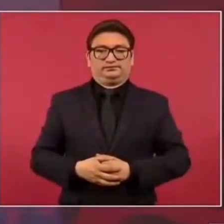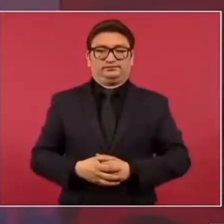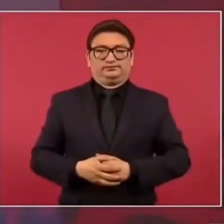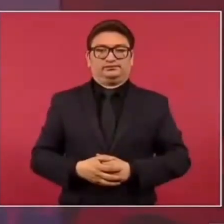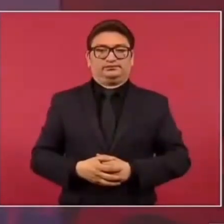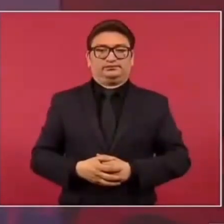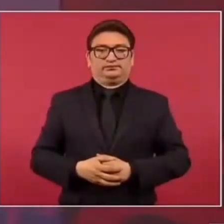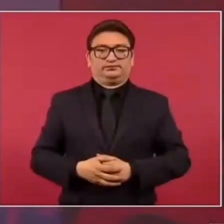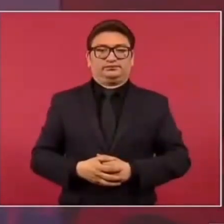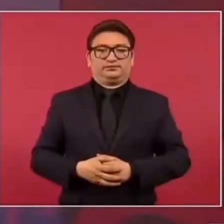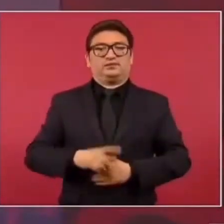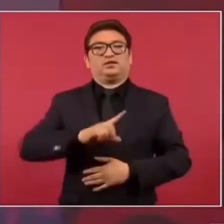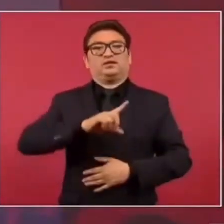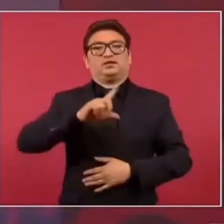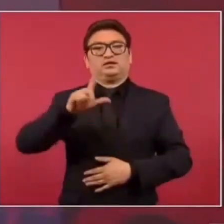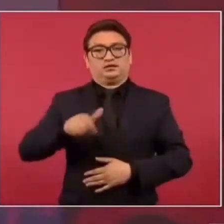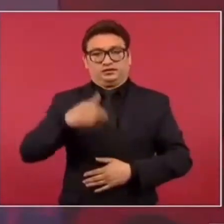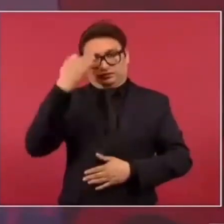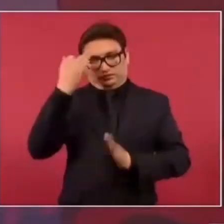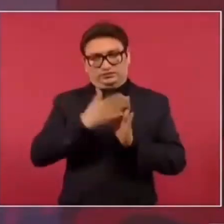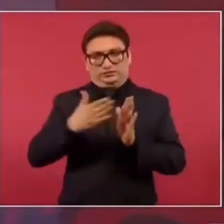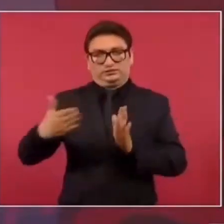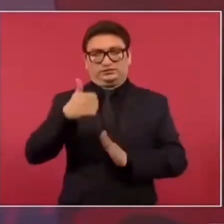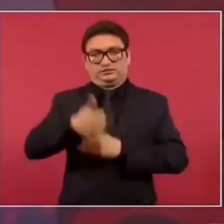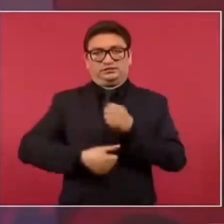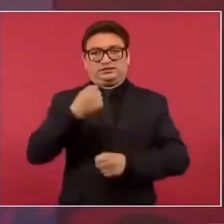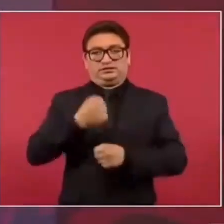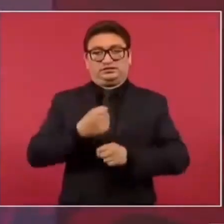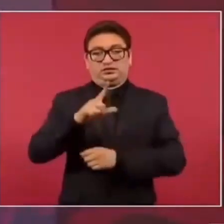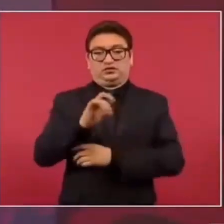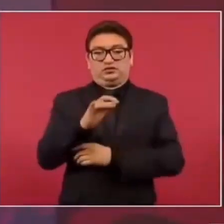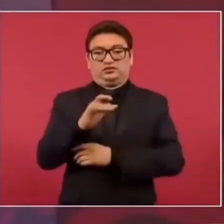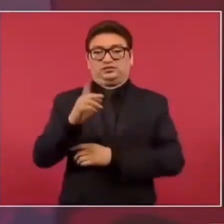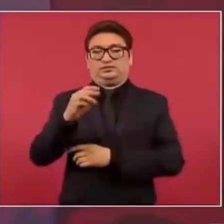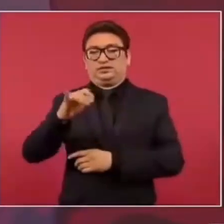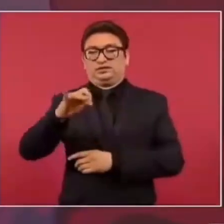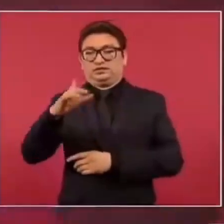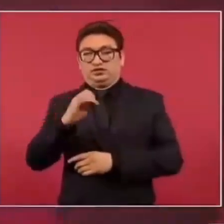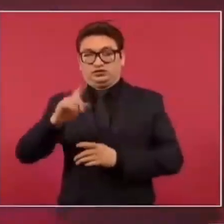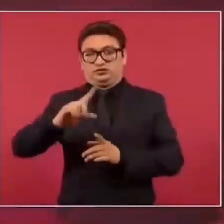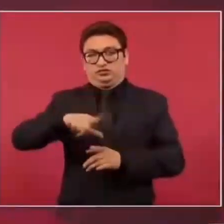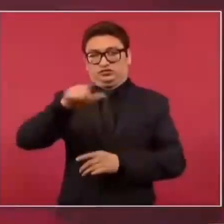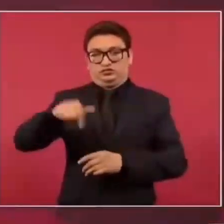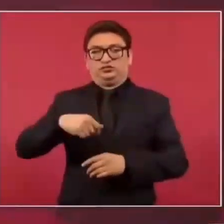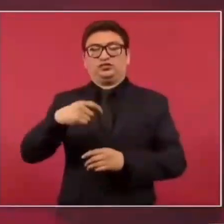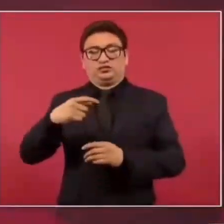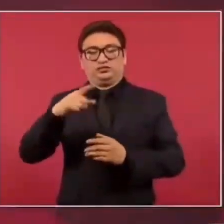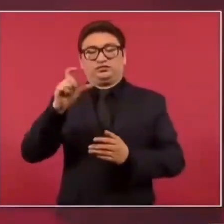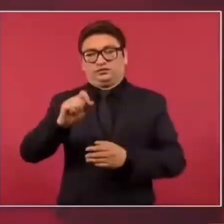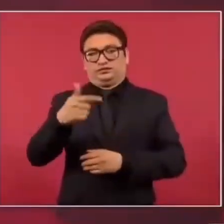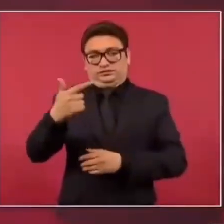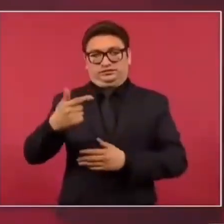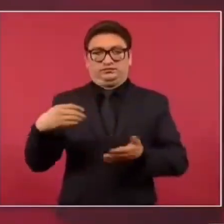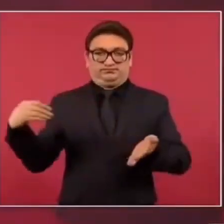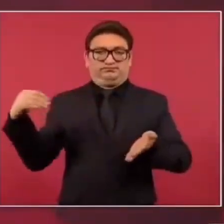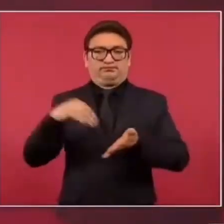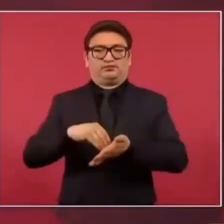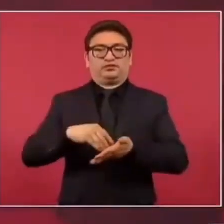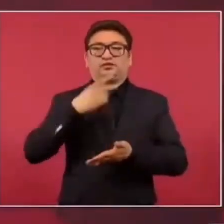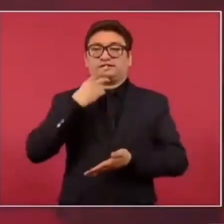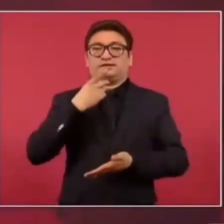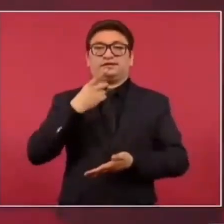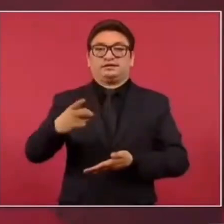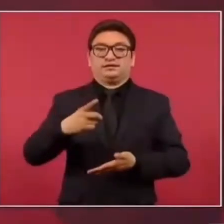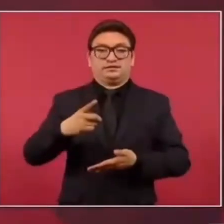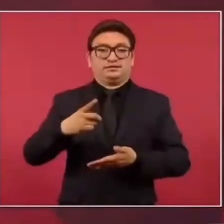Y luego en el sexenio siguiente de López Mateos se establece en el 27 no se